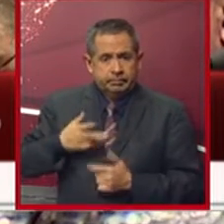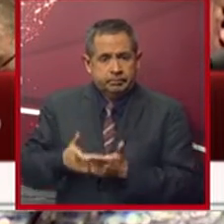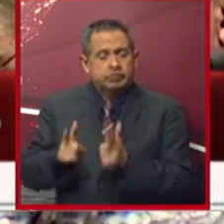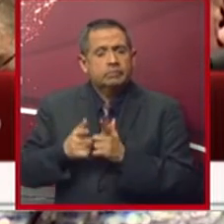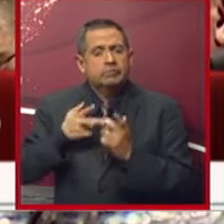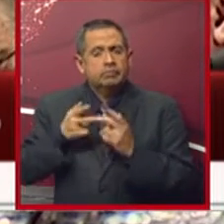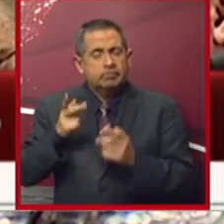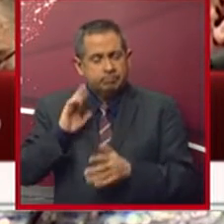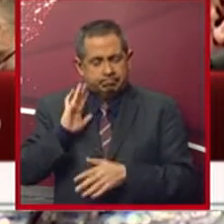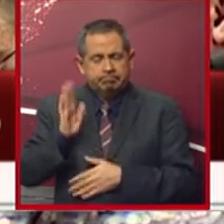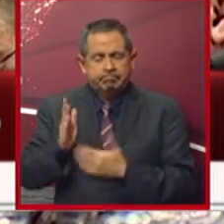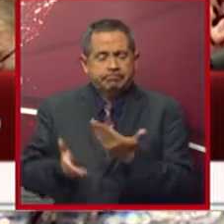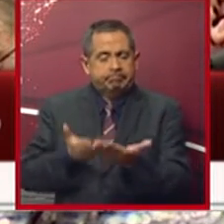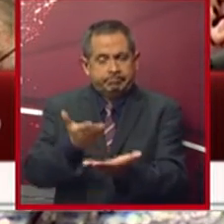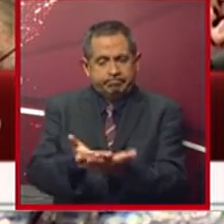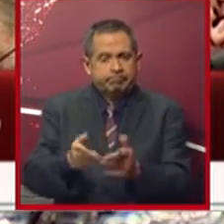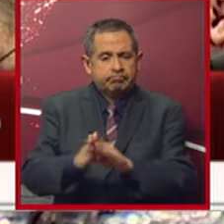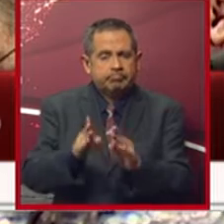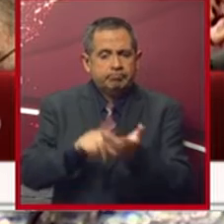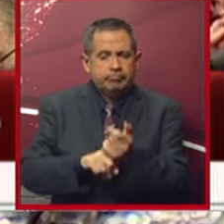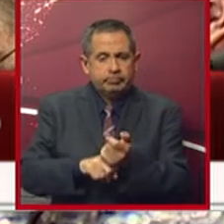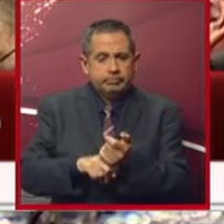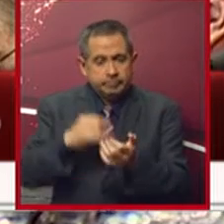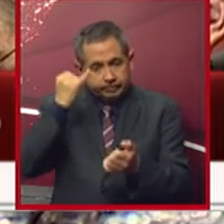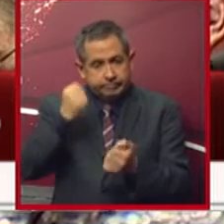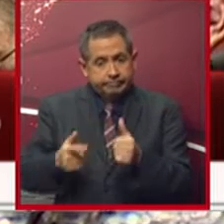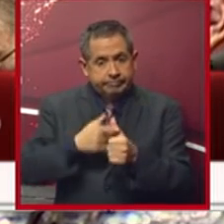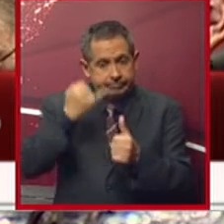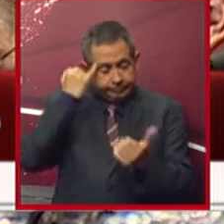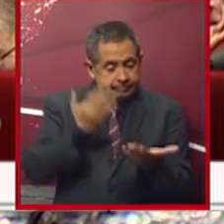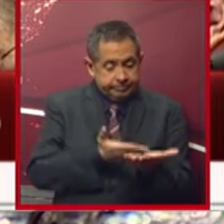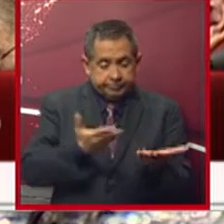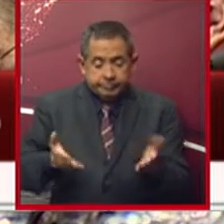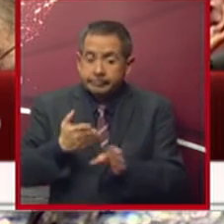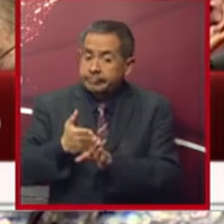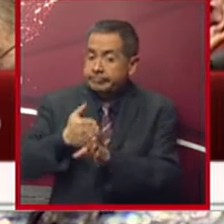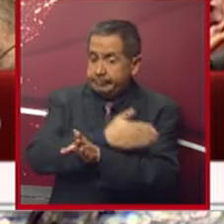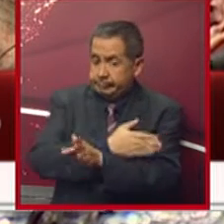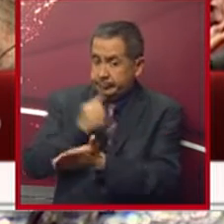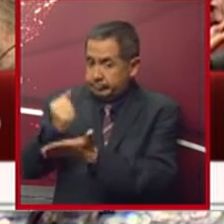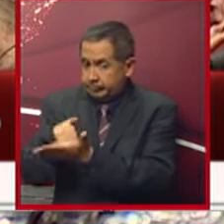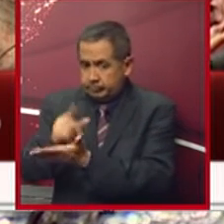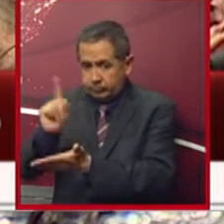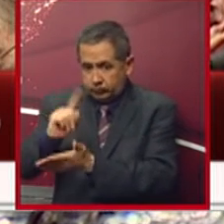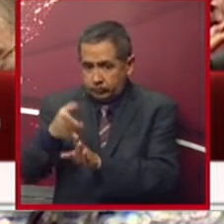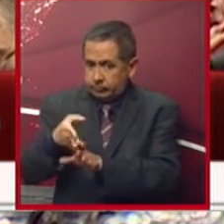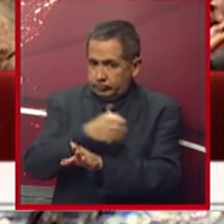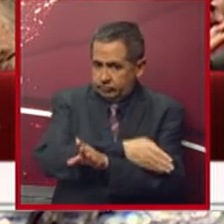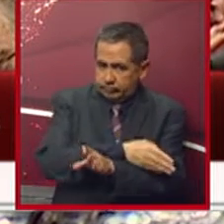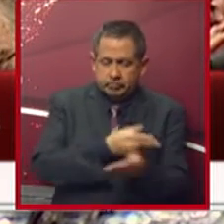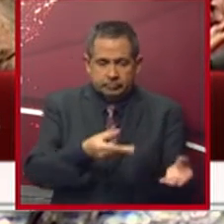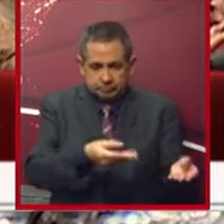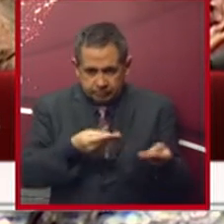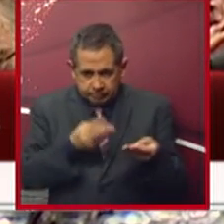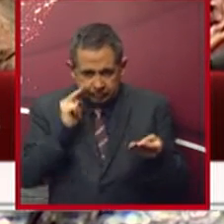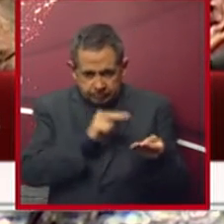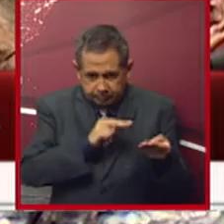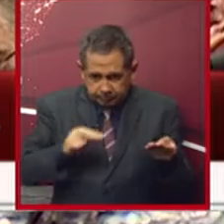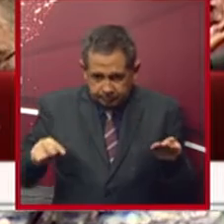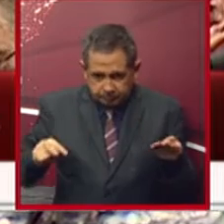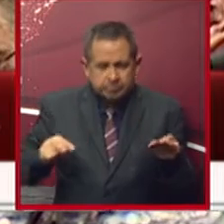la necesidad de recibir esas iniciativas antes de aprobar la reforma al